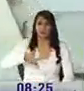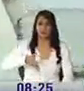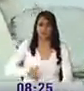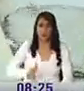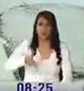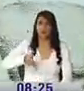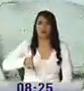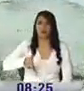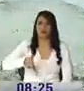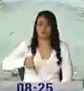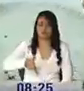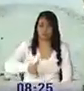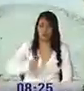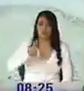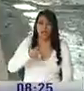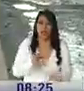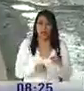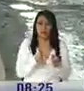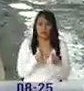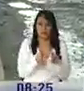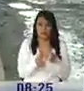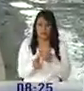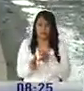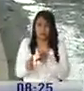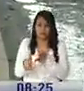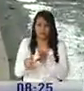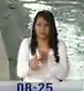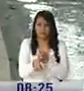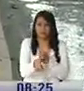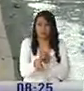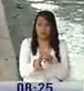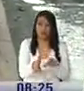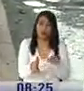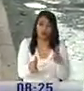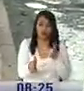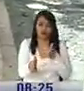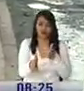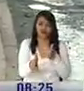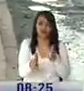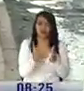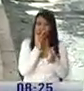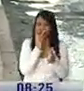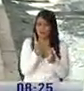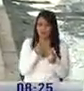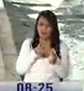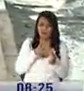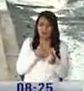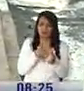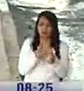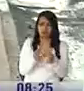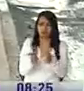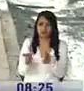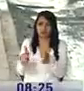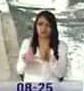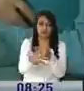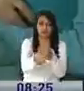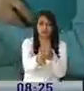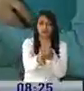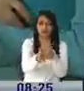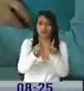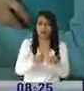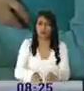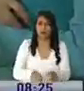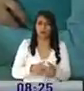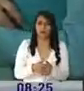al intentar evadir el hueco varios de los autos del otro carril ni siquiera al ver el problema permiten rebasar un carro